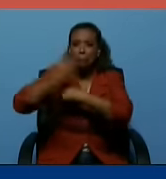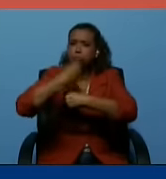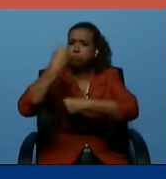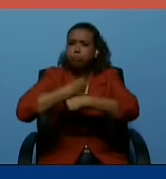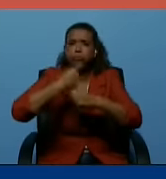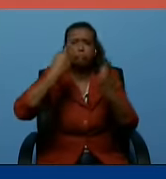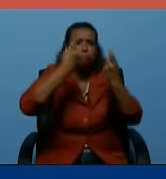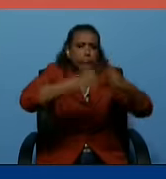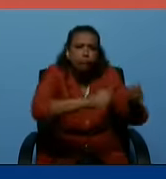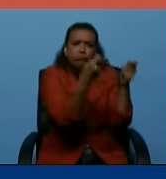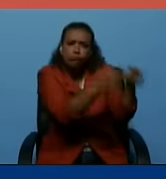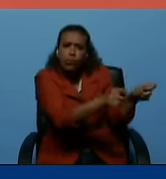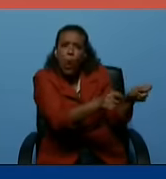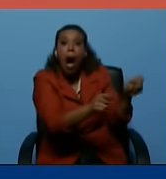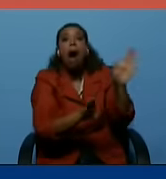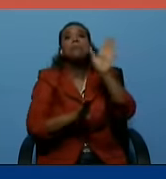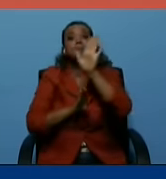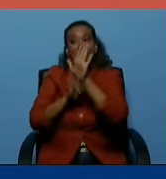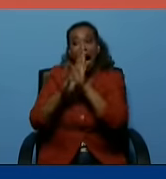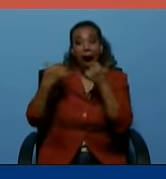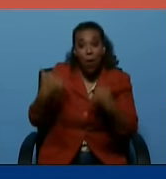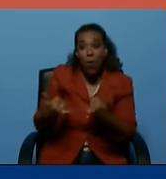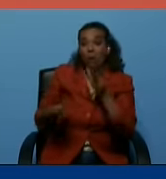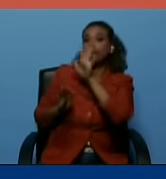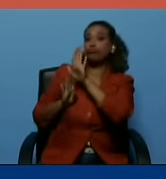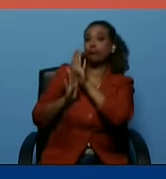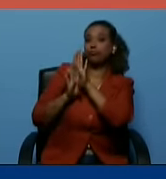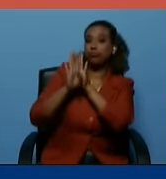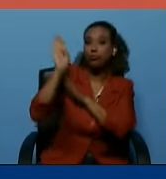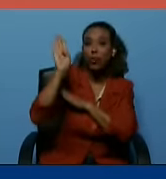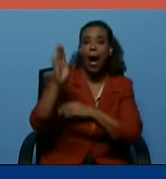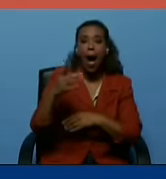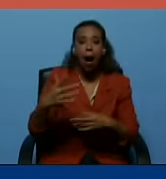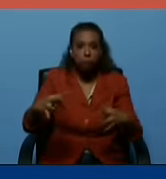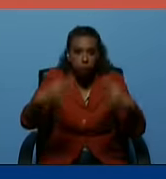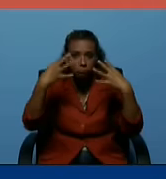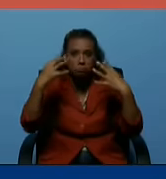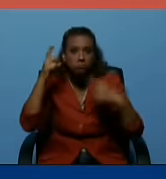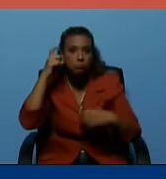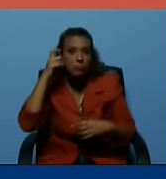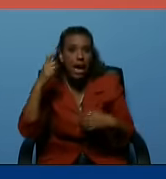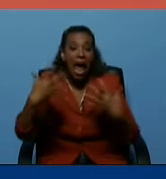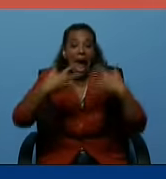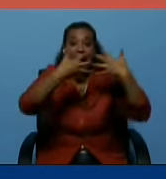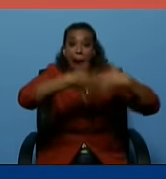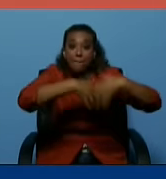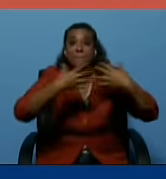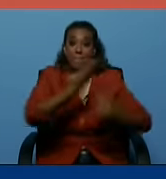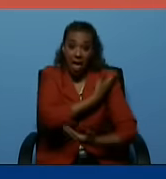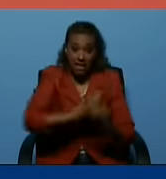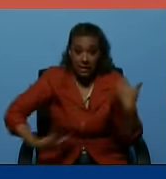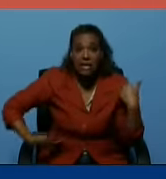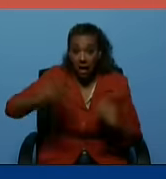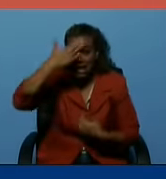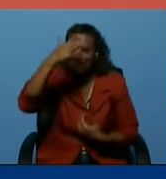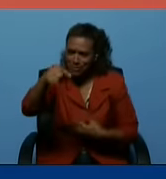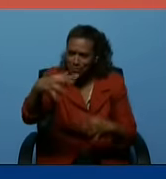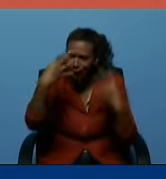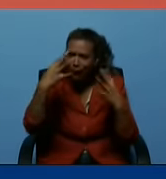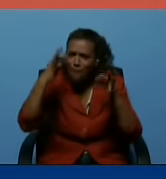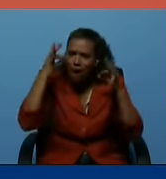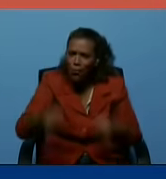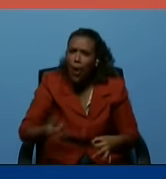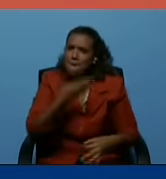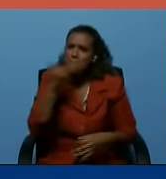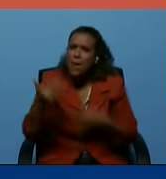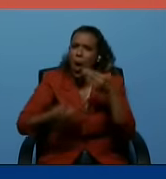va viento en popa. Quien me escucha, industriales del país, saben que les está yendo